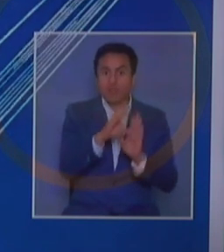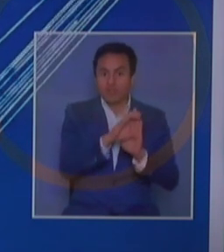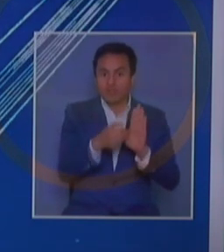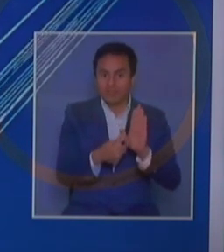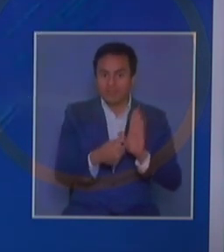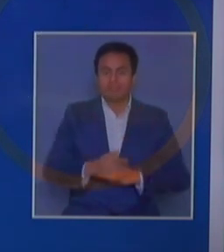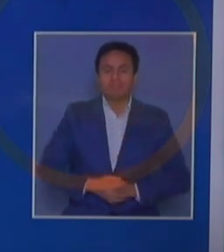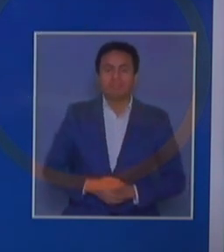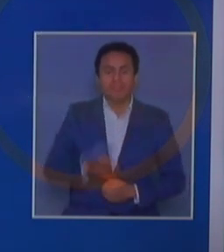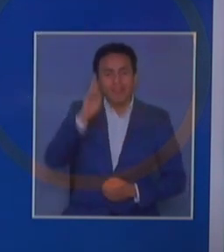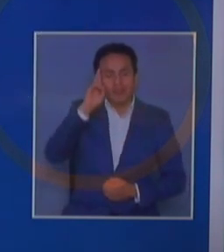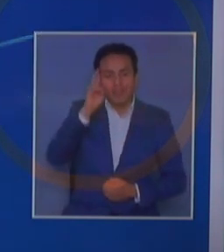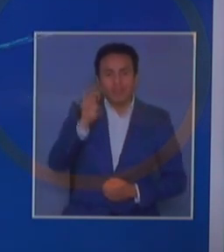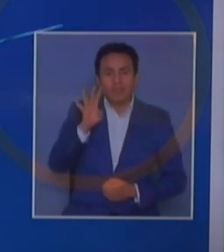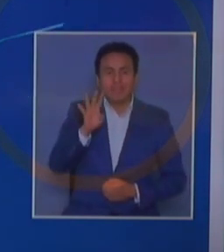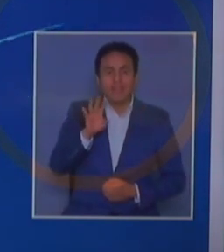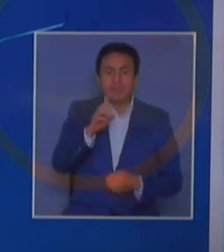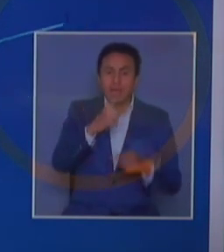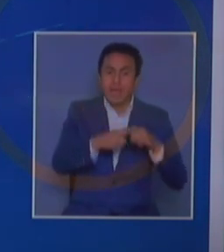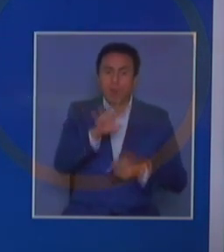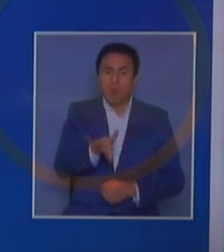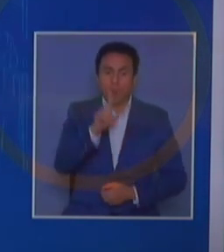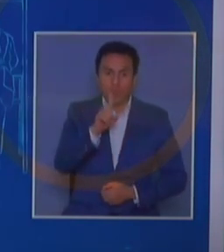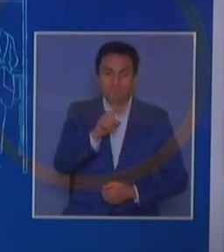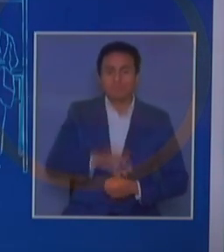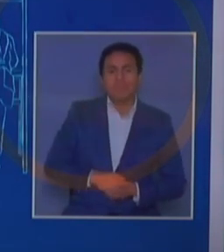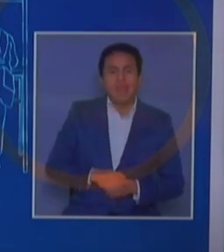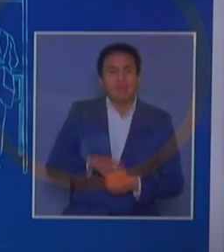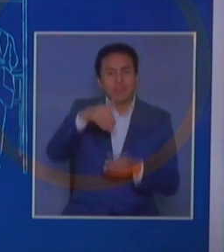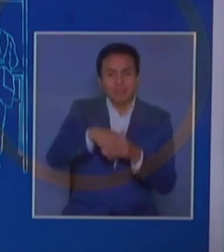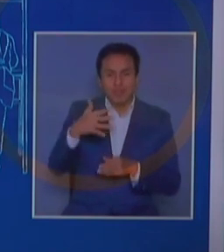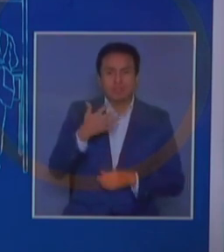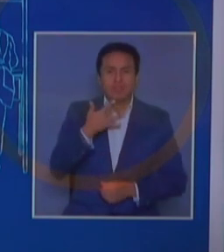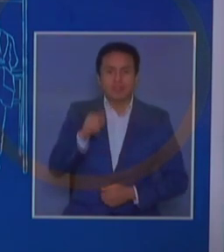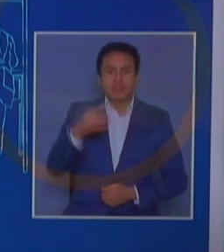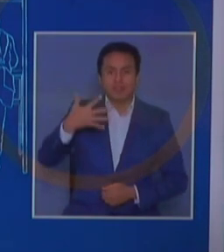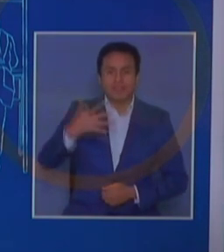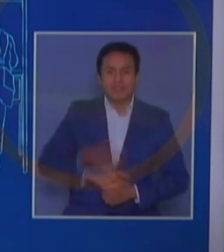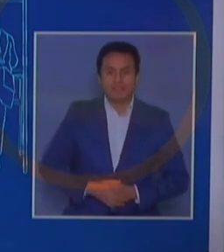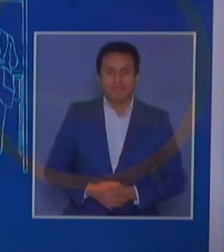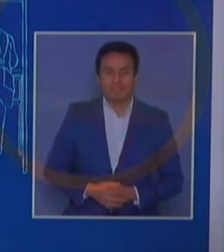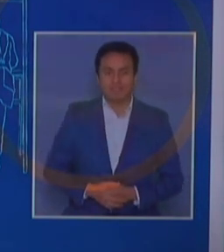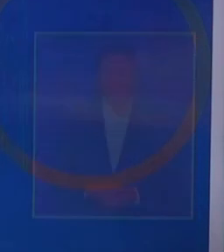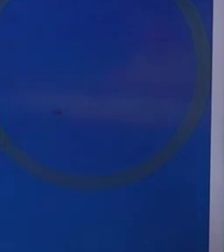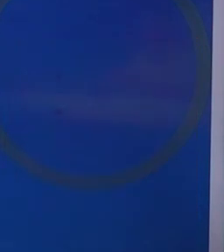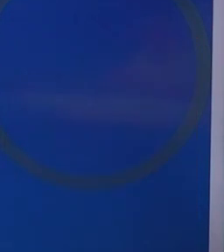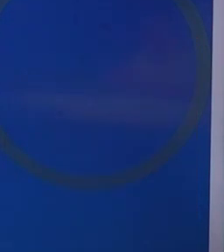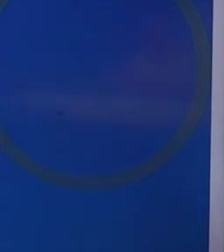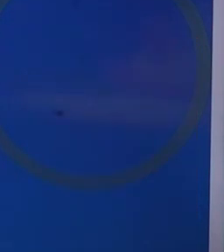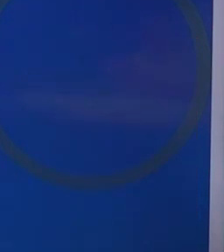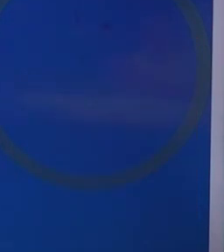no pueden incorporar ningún ninguna idea nueva o sea Fíjate cómo viene de manejado todo no por eso